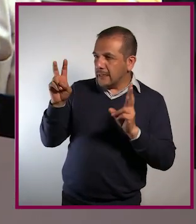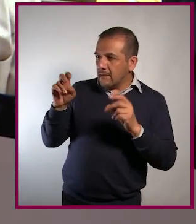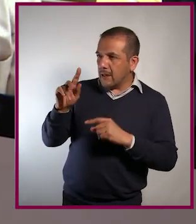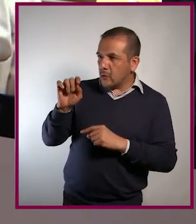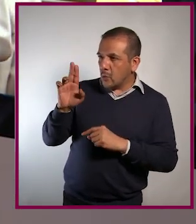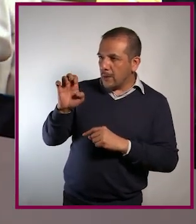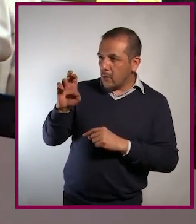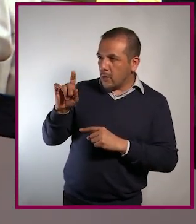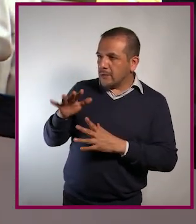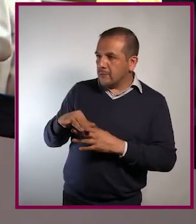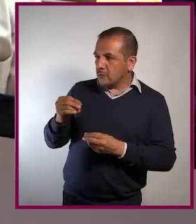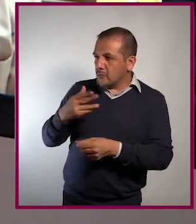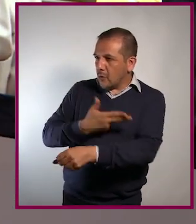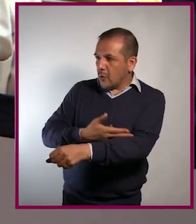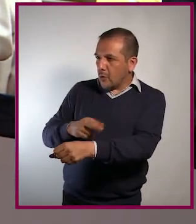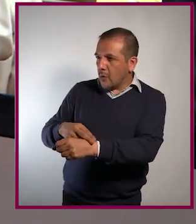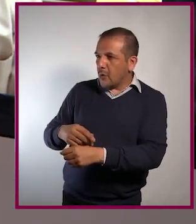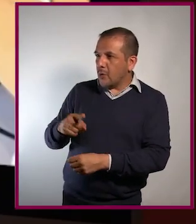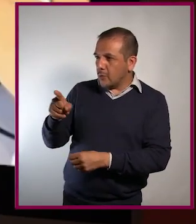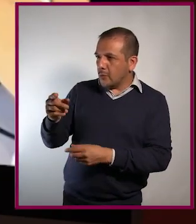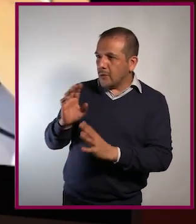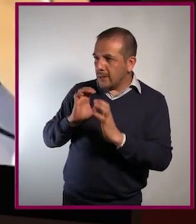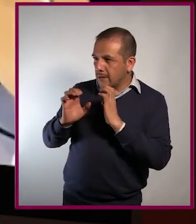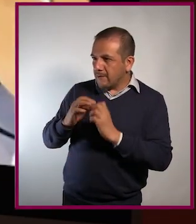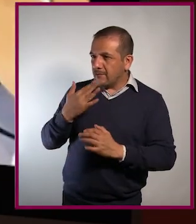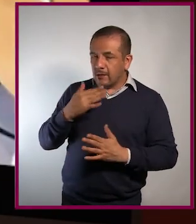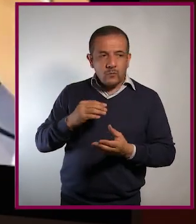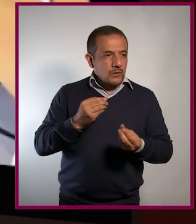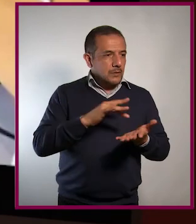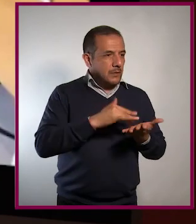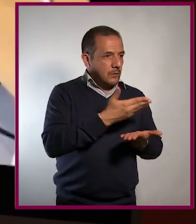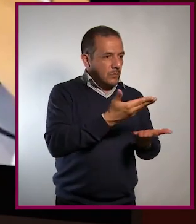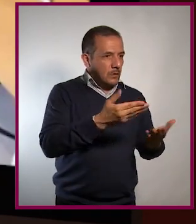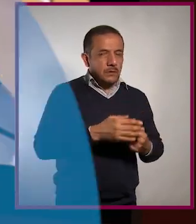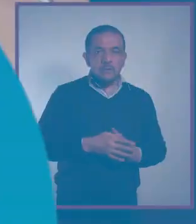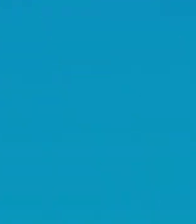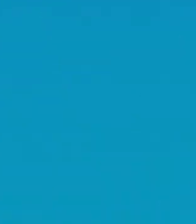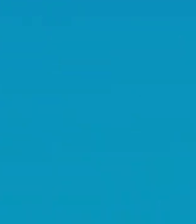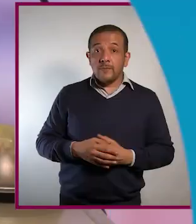la tuberculosis. Fue un honor tenerlo con nosotros. Muchas gracias a ustedes.